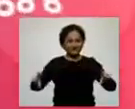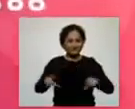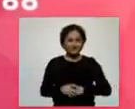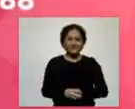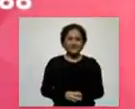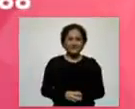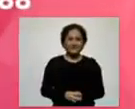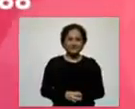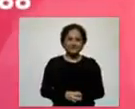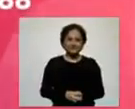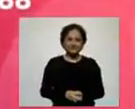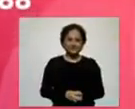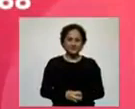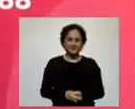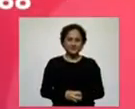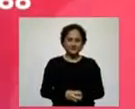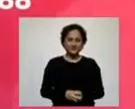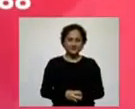5536-017599 y